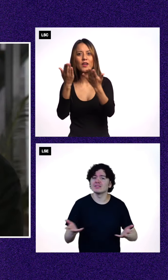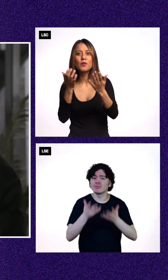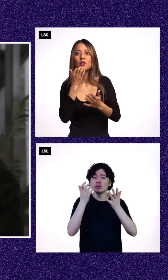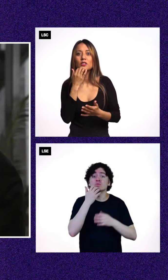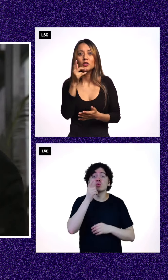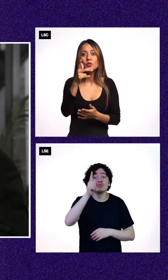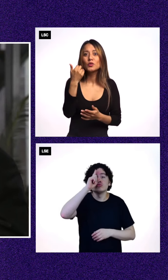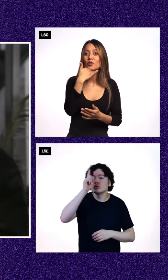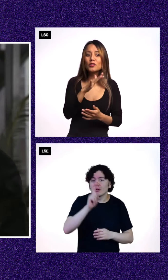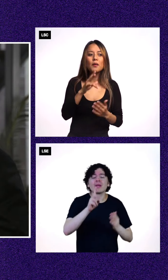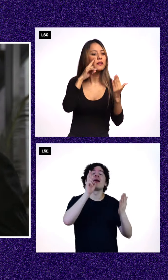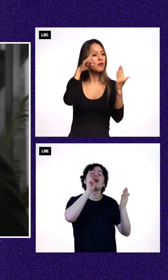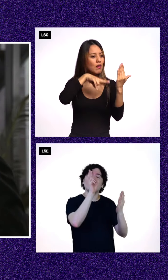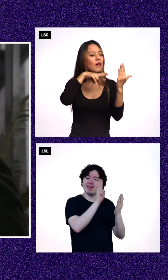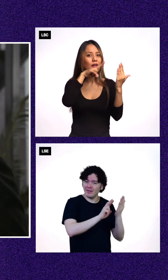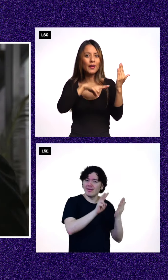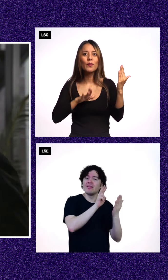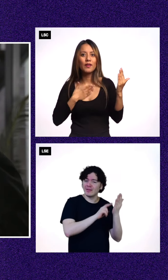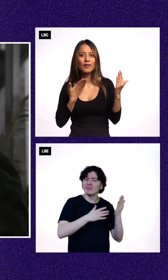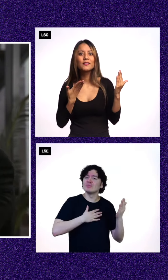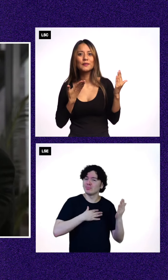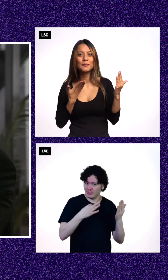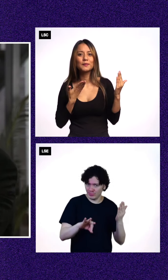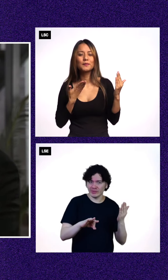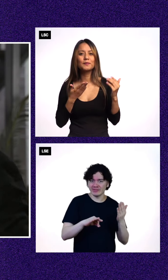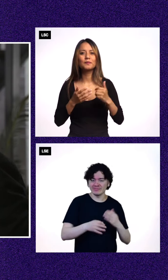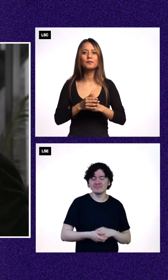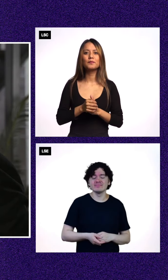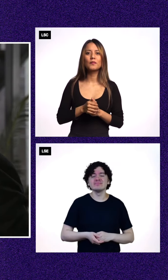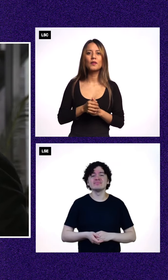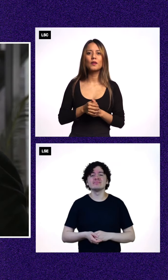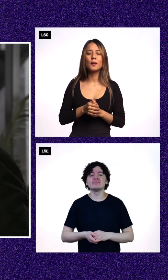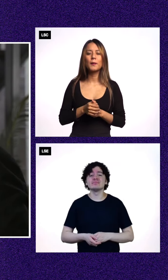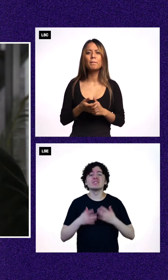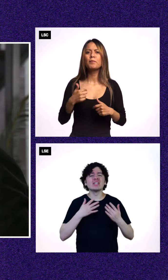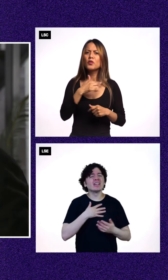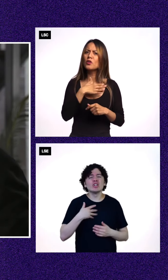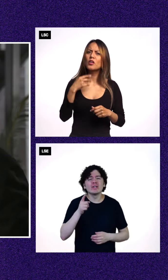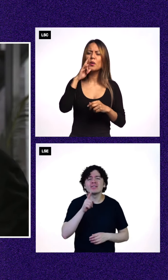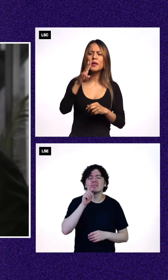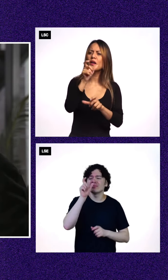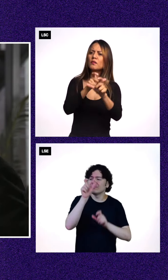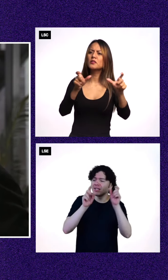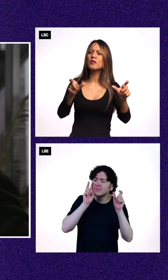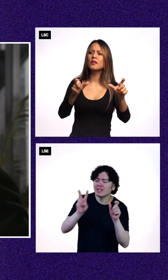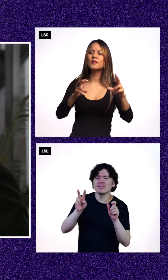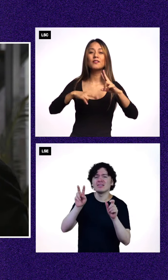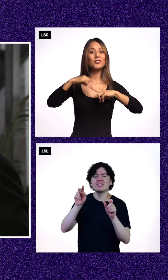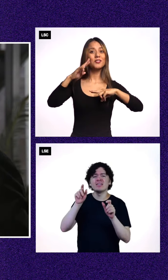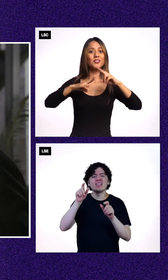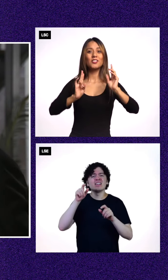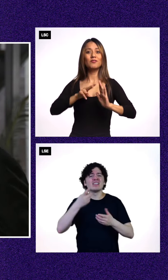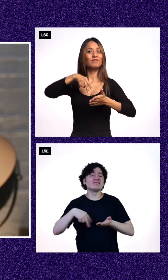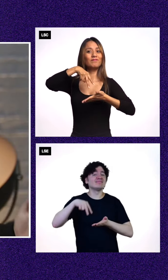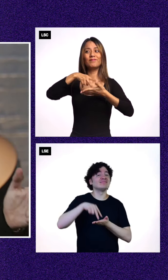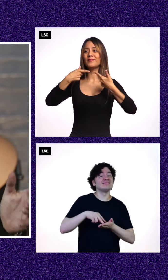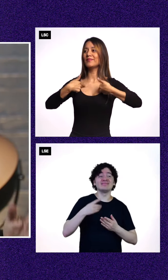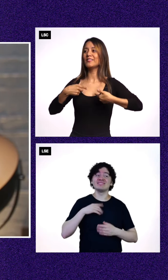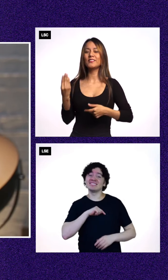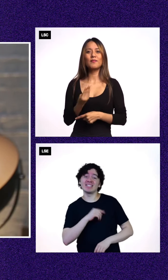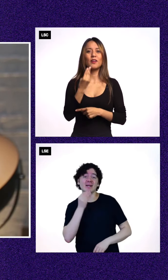y el poder del nuevo pacto en el que vivimos. Entonces, ¿por qué quiero ver a la gente edificada y que salga sintiéndose mejor que cuando entraron? Es